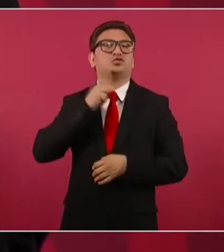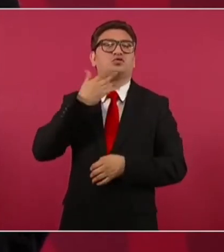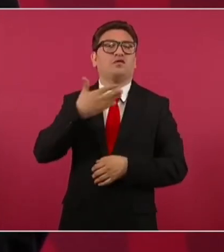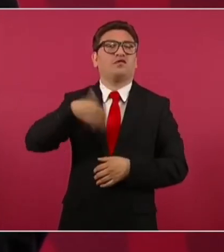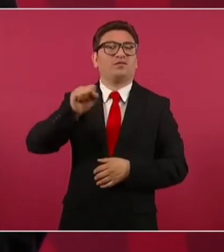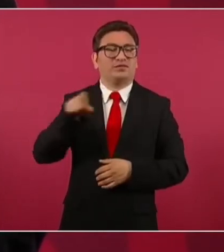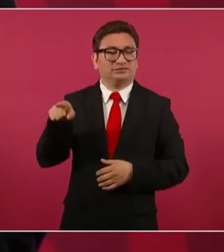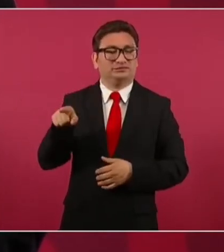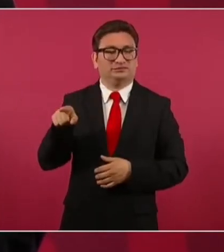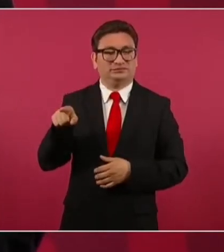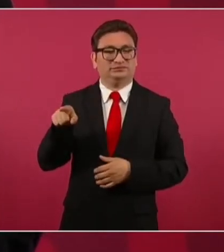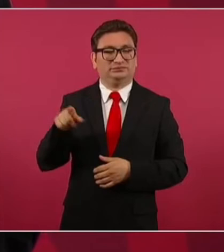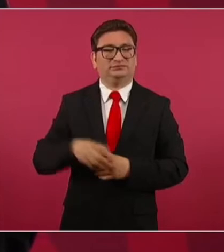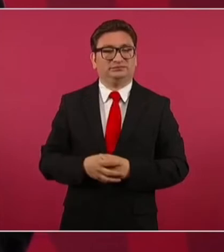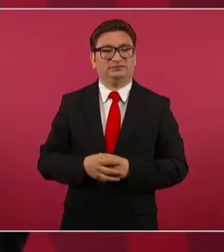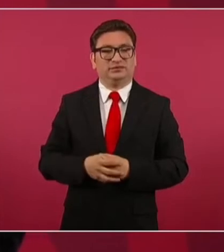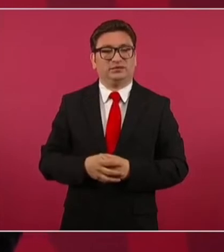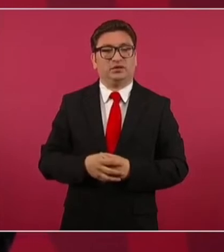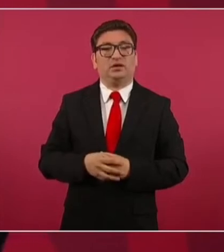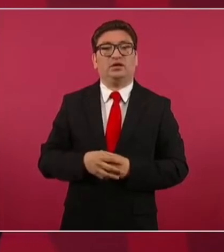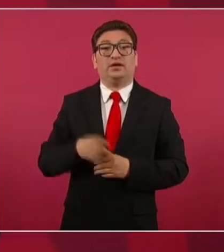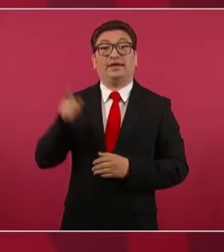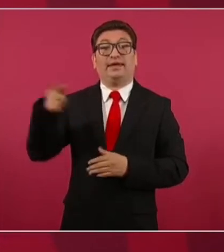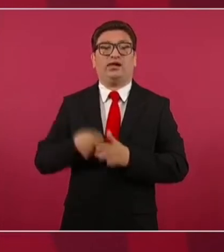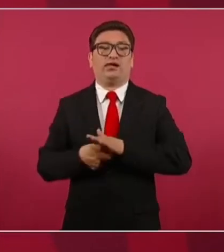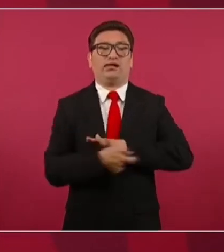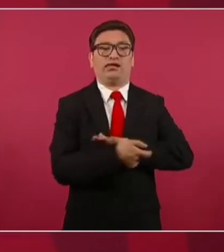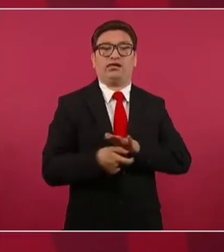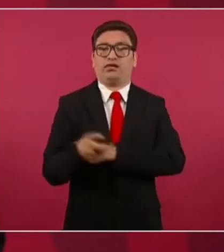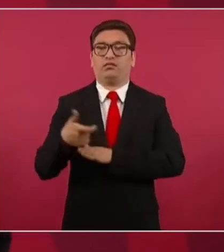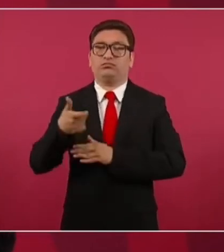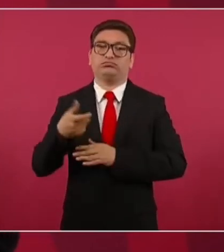famosa que entregó sobornos,